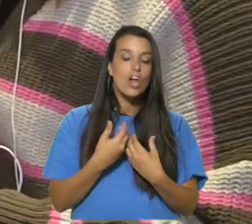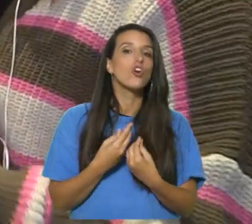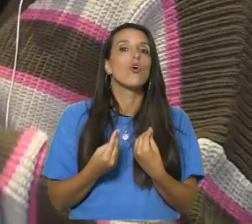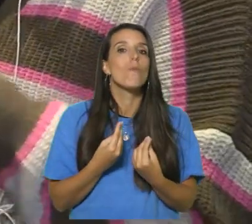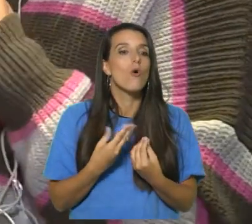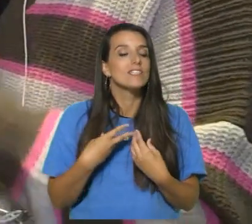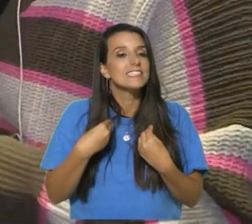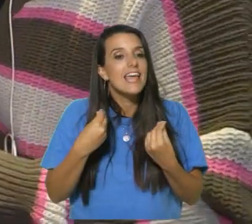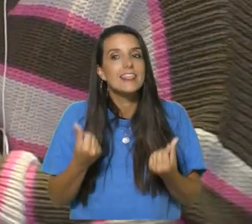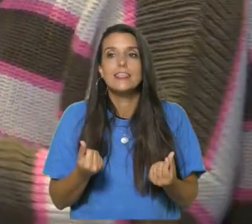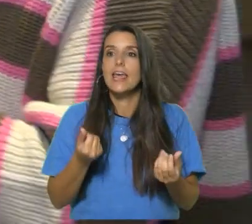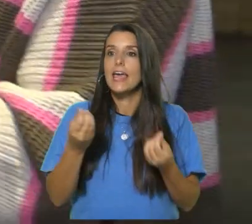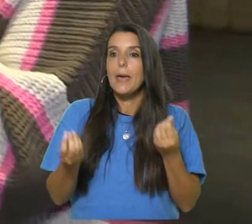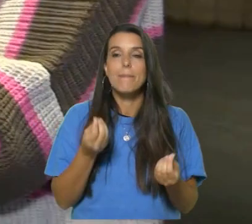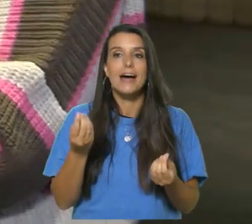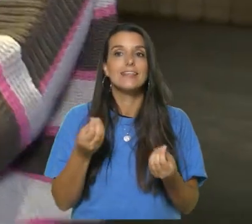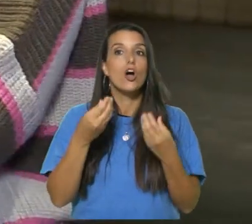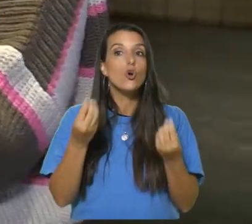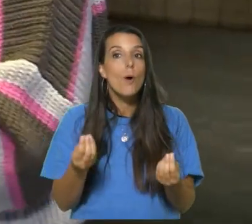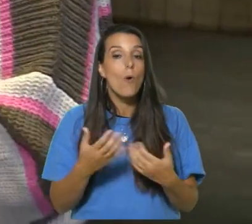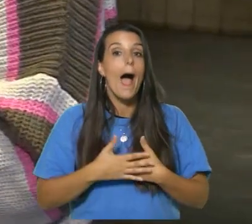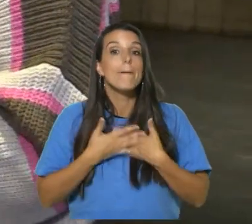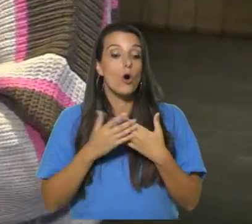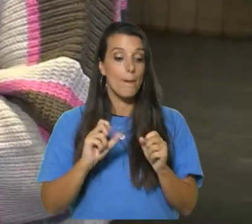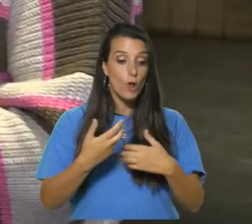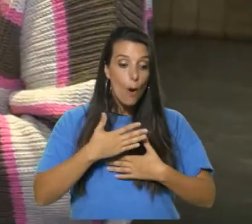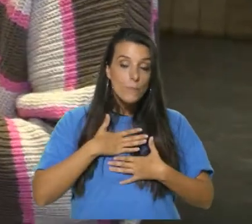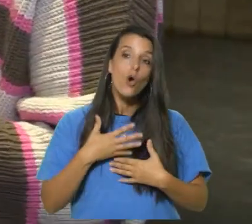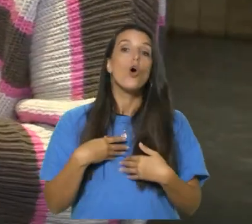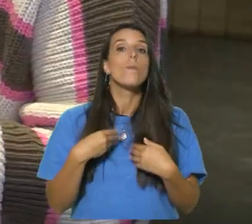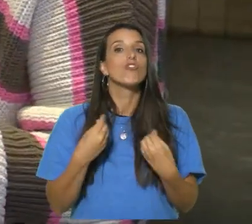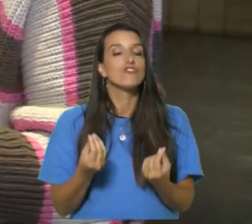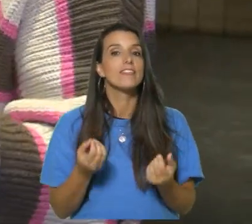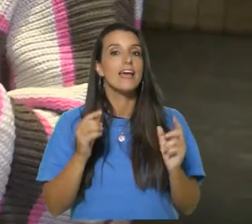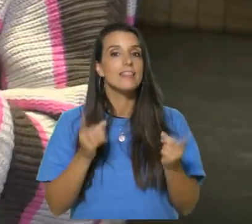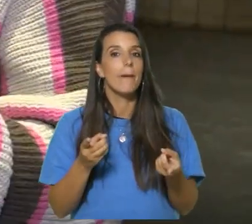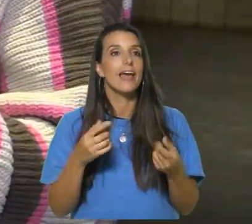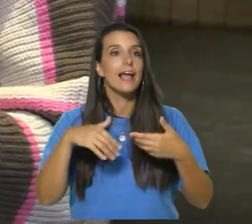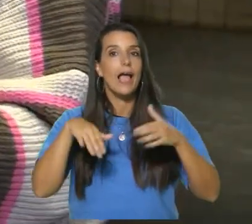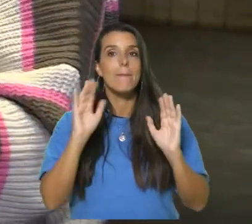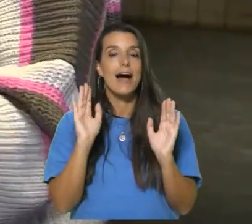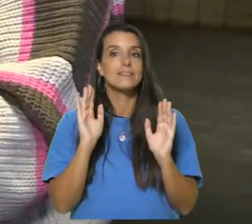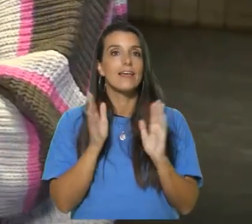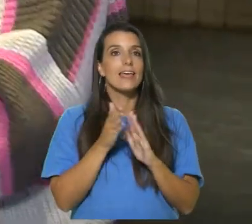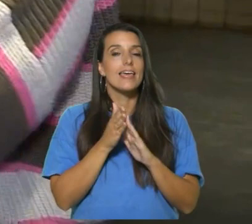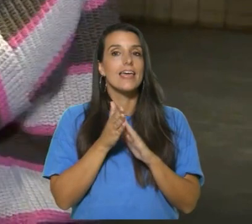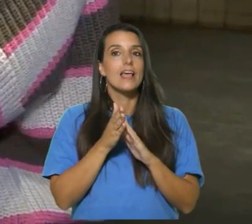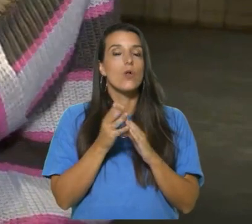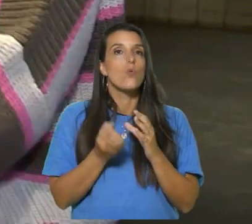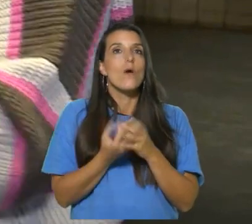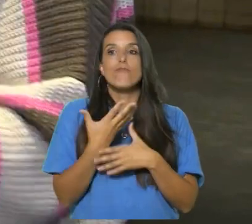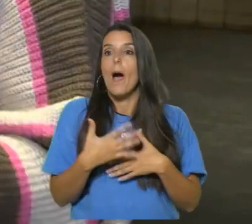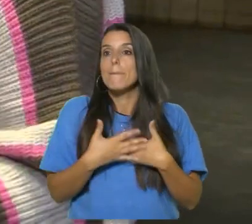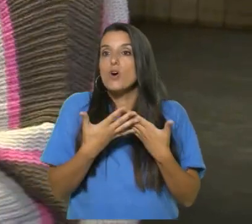está Cómo la está pasando eh cómo está su amor propio que En definitiva capaz que lo arrastra este No amor